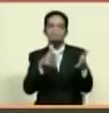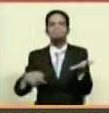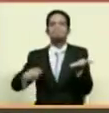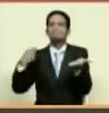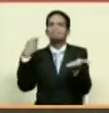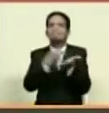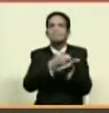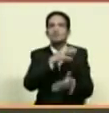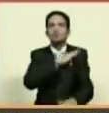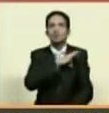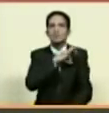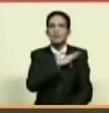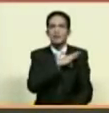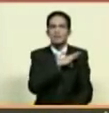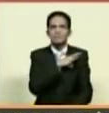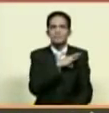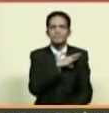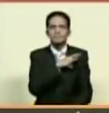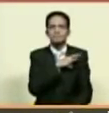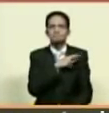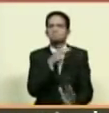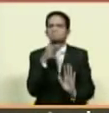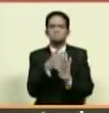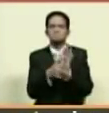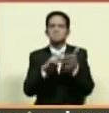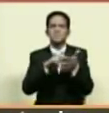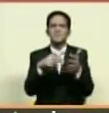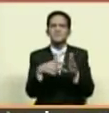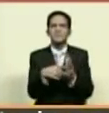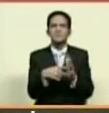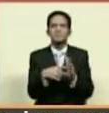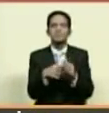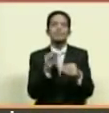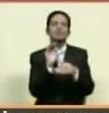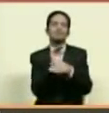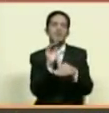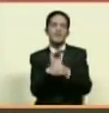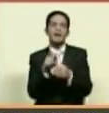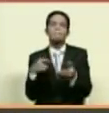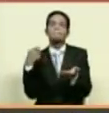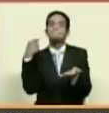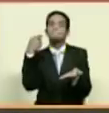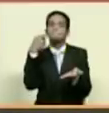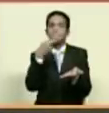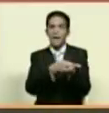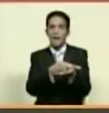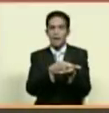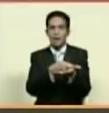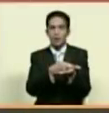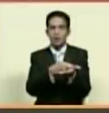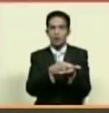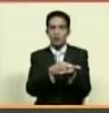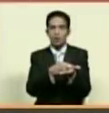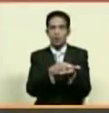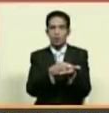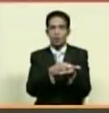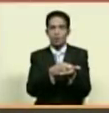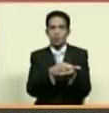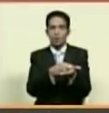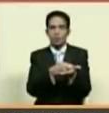social, que significa cuidar el pago oportuno, puntual, de